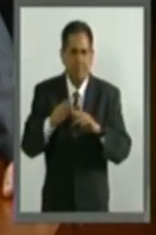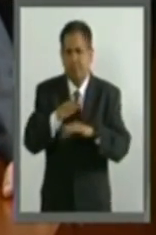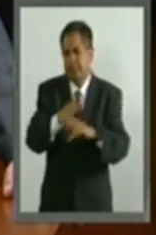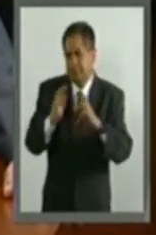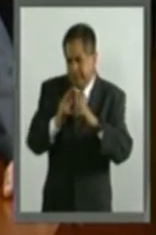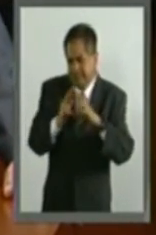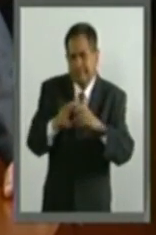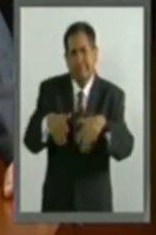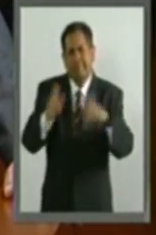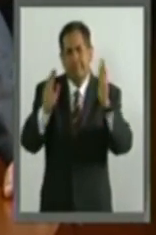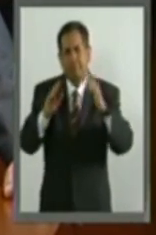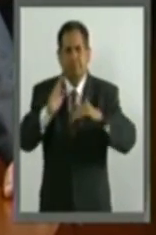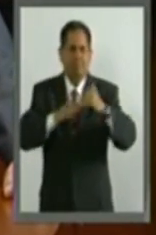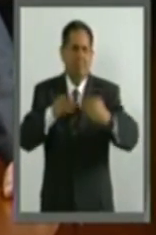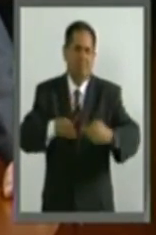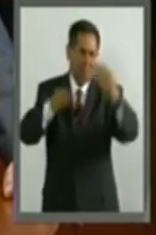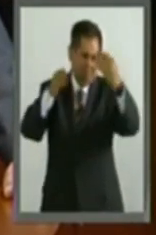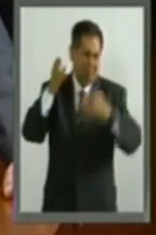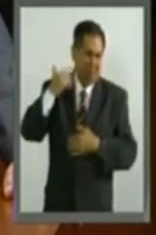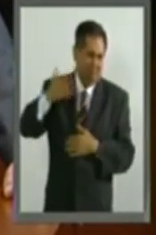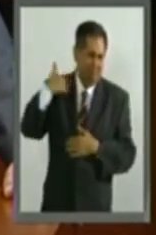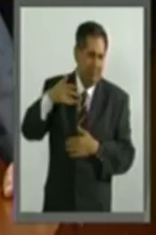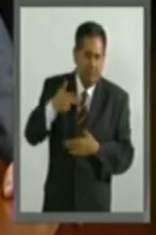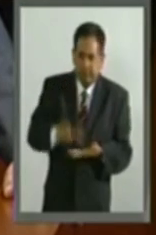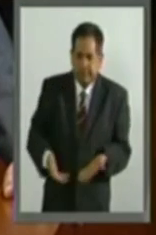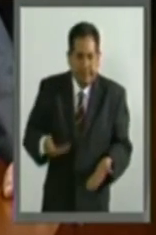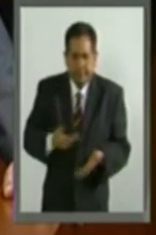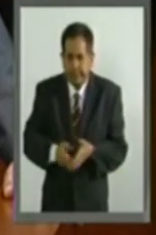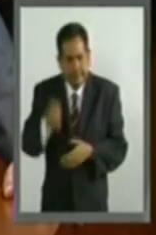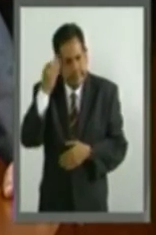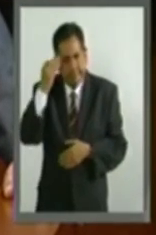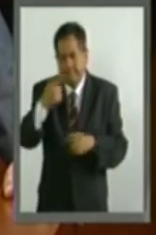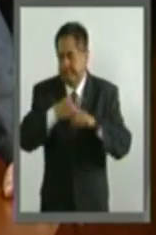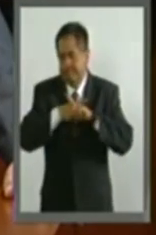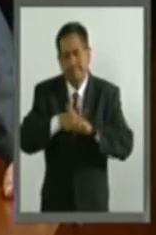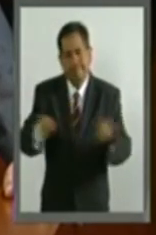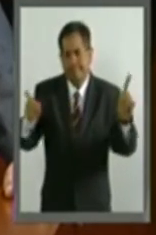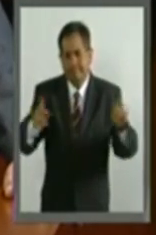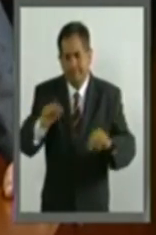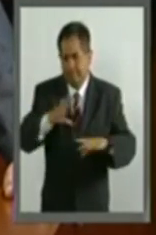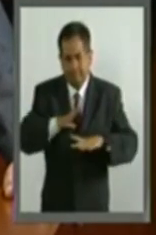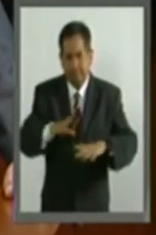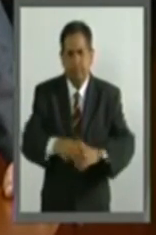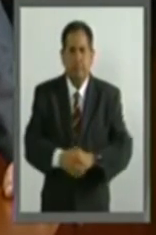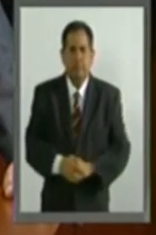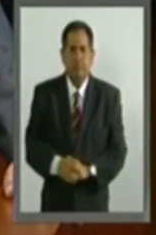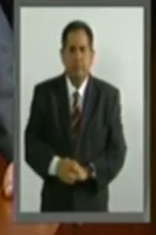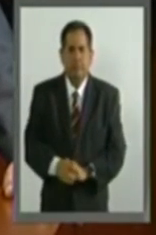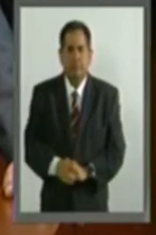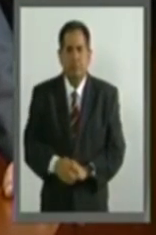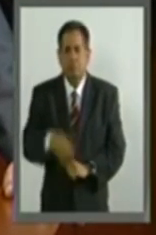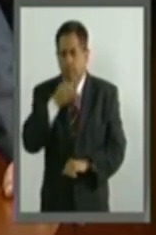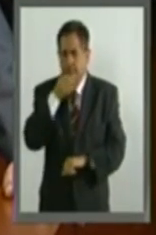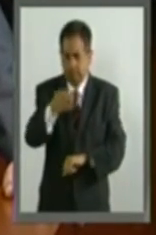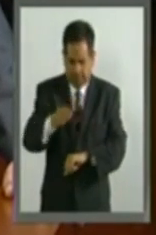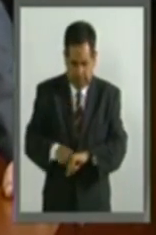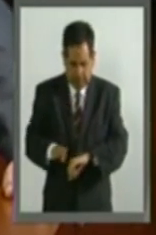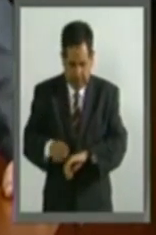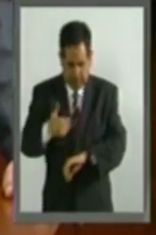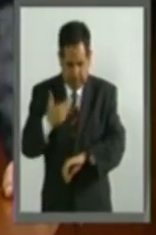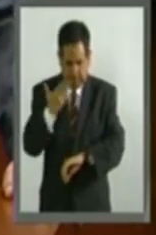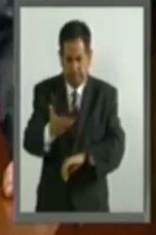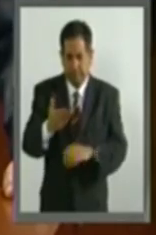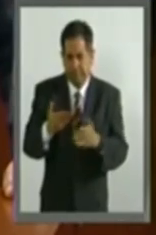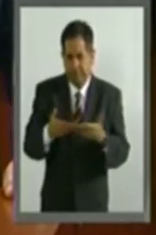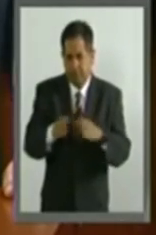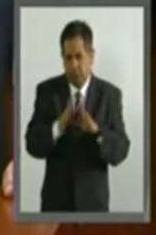religiosos y raciales que no corresponden a los tiempos actuales. Quiero decirle que había pedido a este